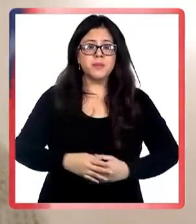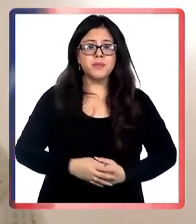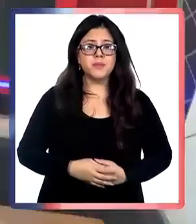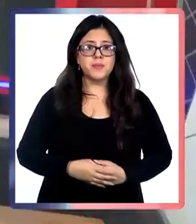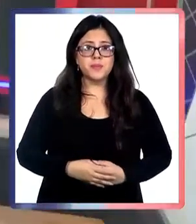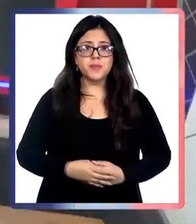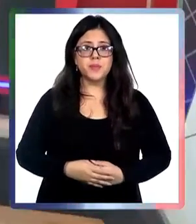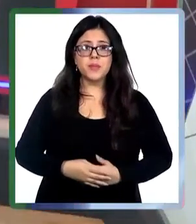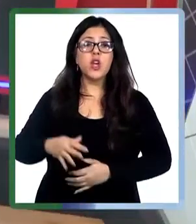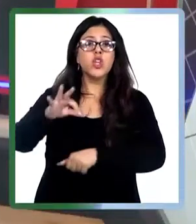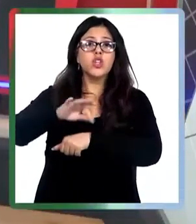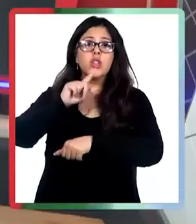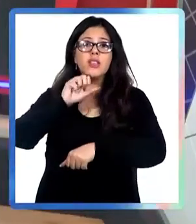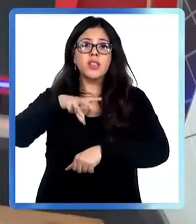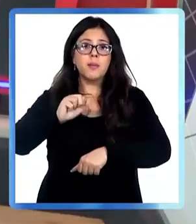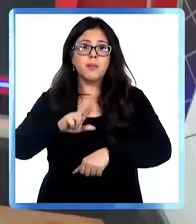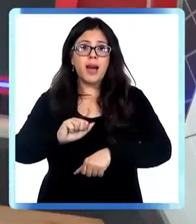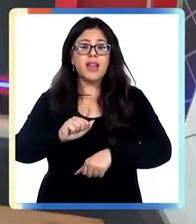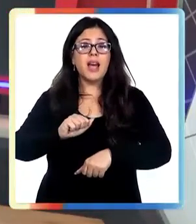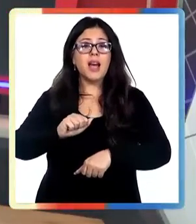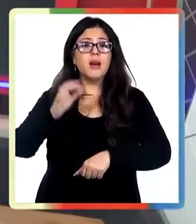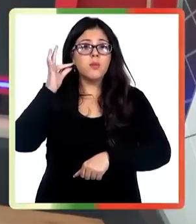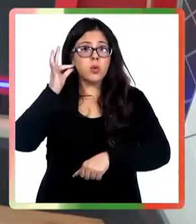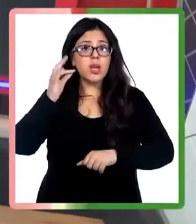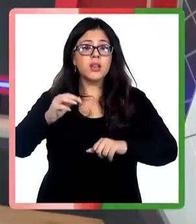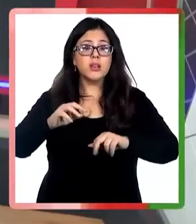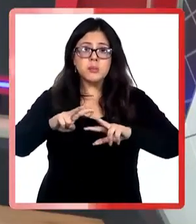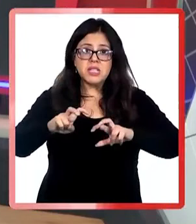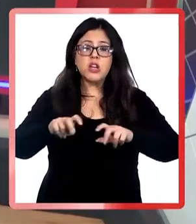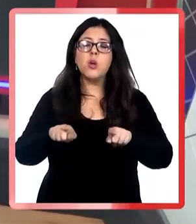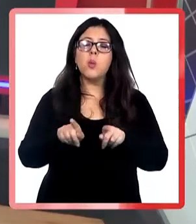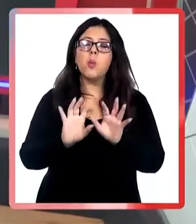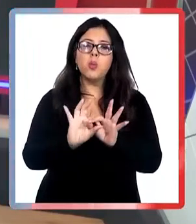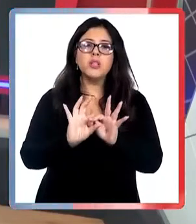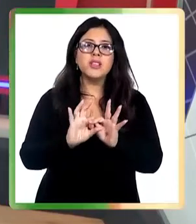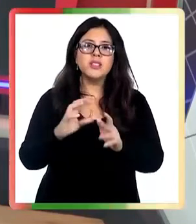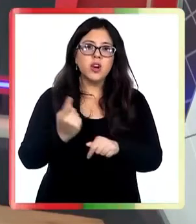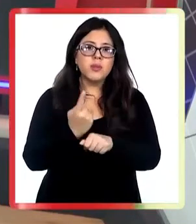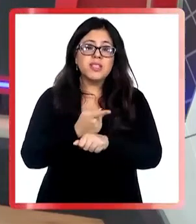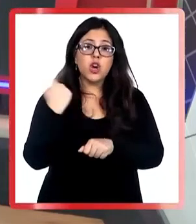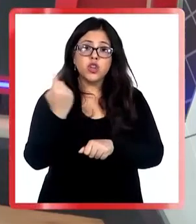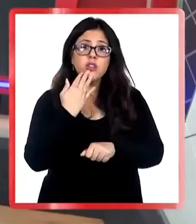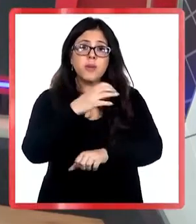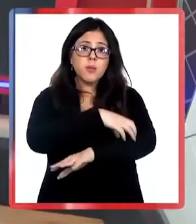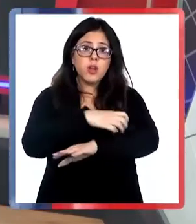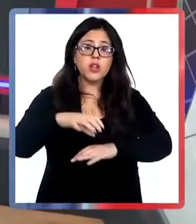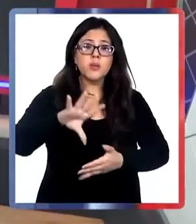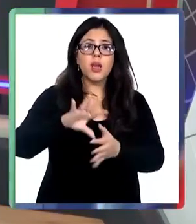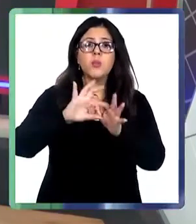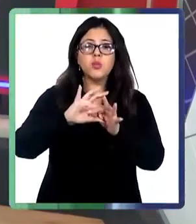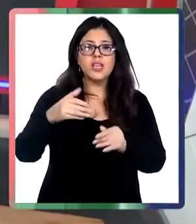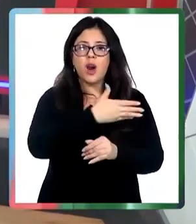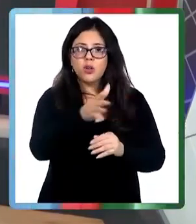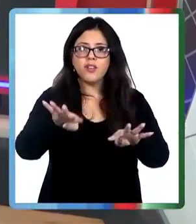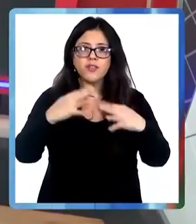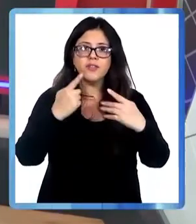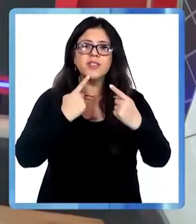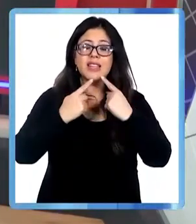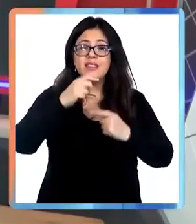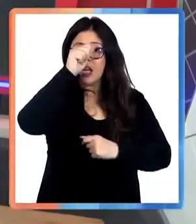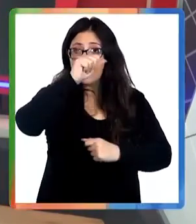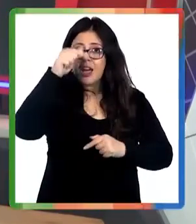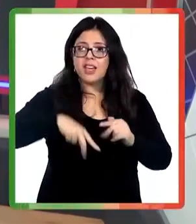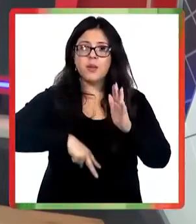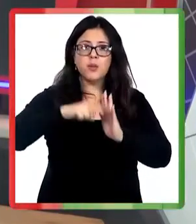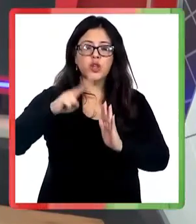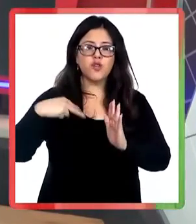completos. Doctora Tamara Rosales, infectóloga, muchas gracias por conversar con nosotros y las regiones del país, y muchas gracias a ustedes por ver la entrevista